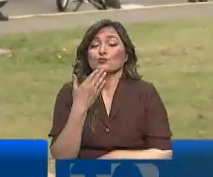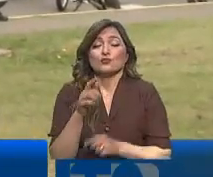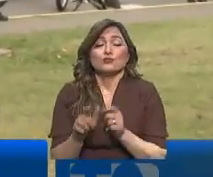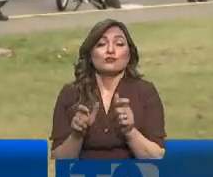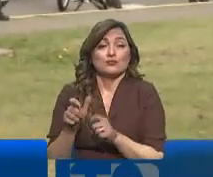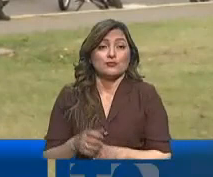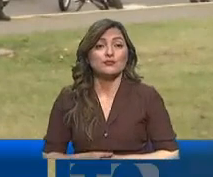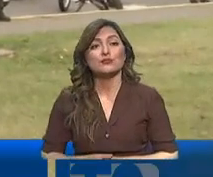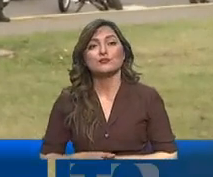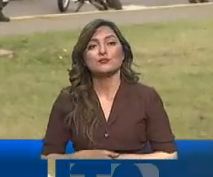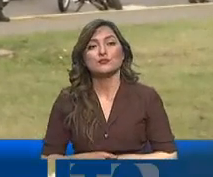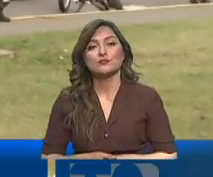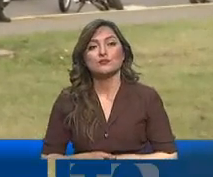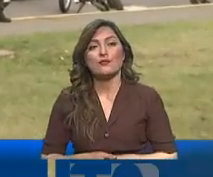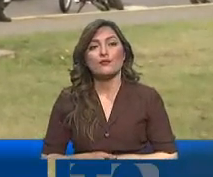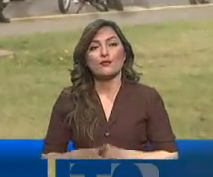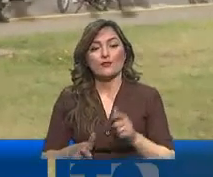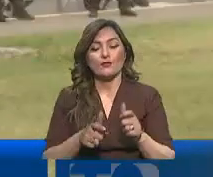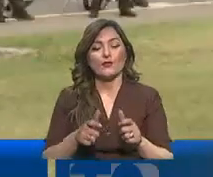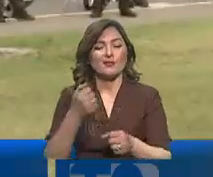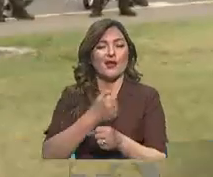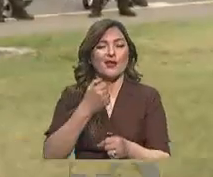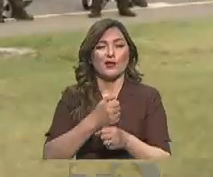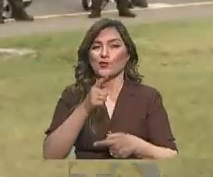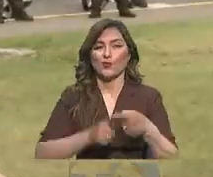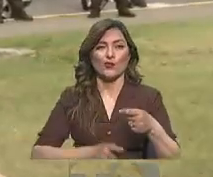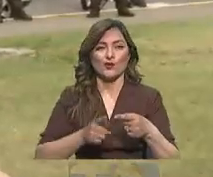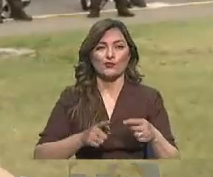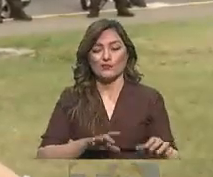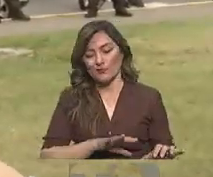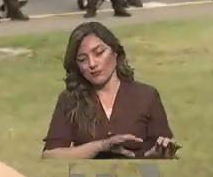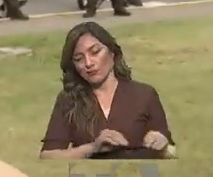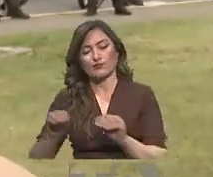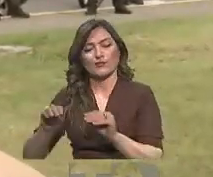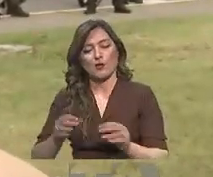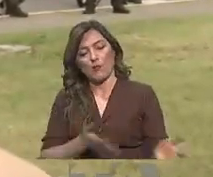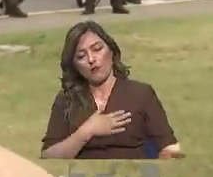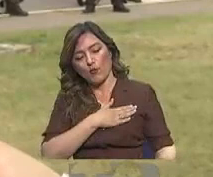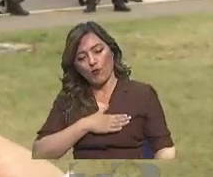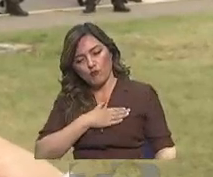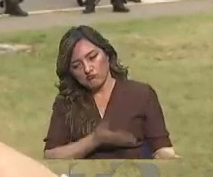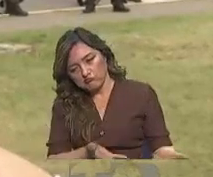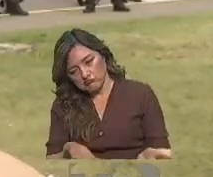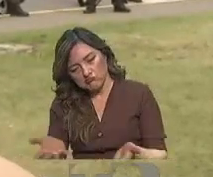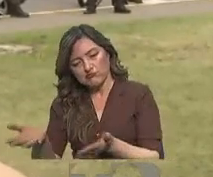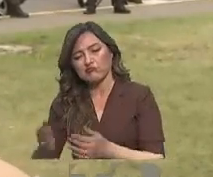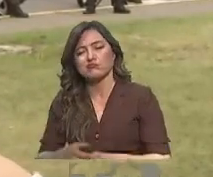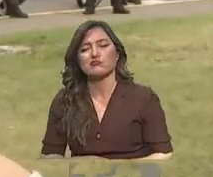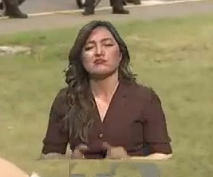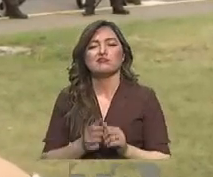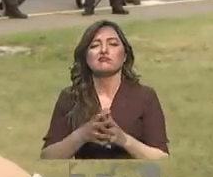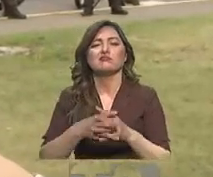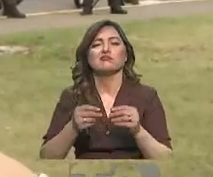ciudadanía es que se retiren las personas de aquí la solución integral para evitar estos problemas es primero